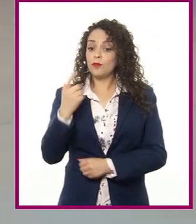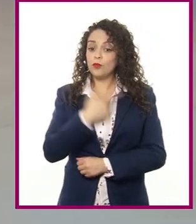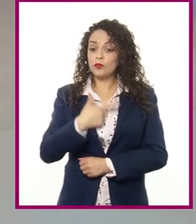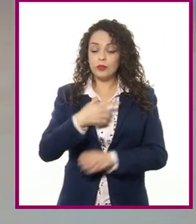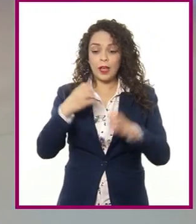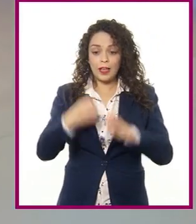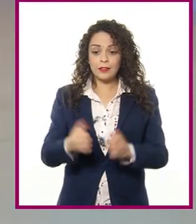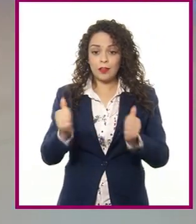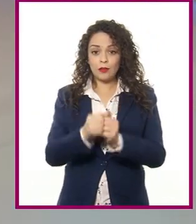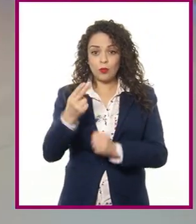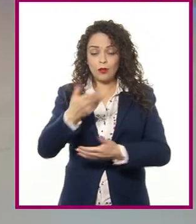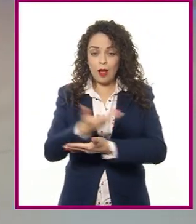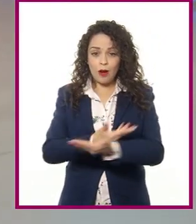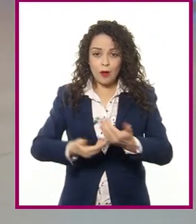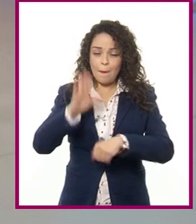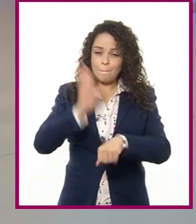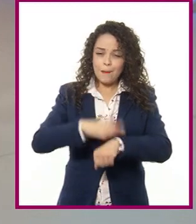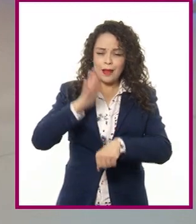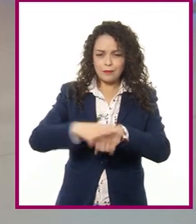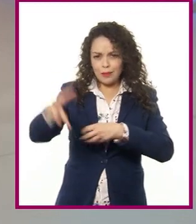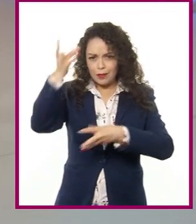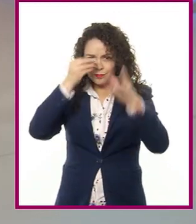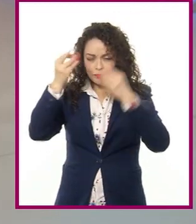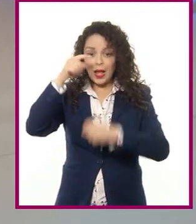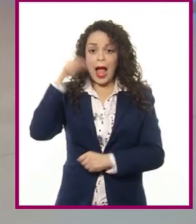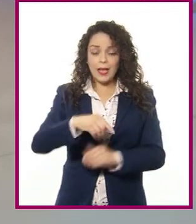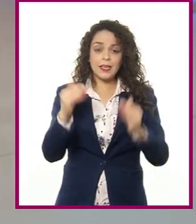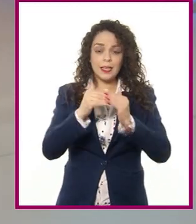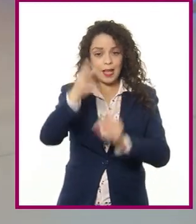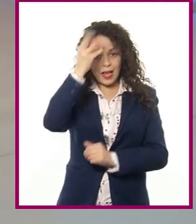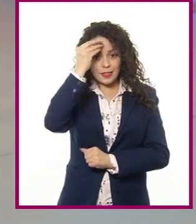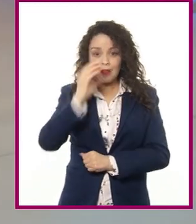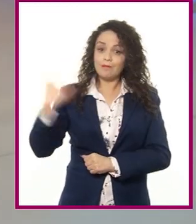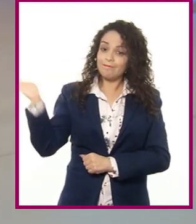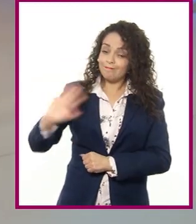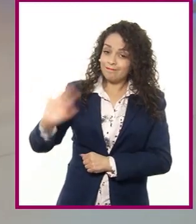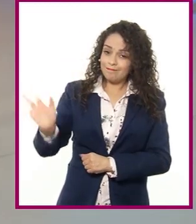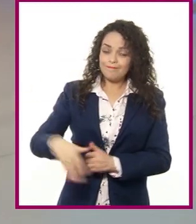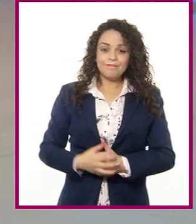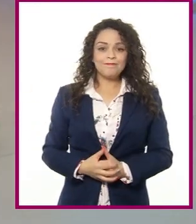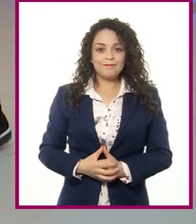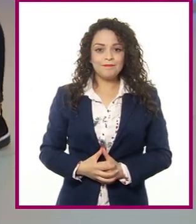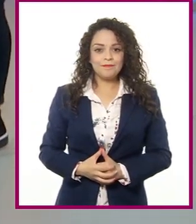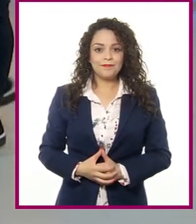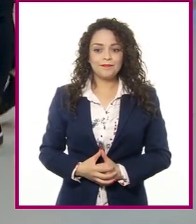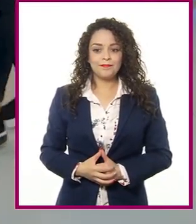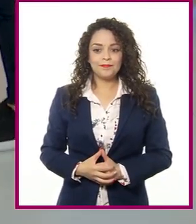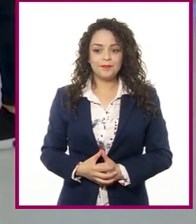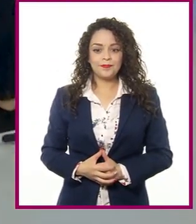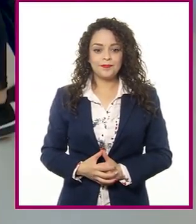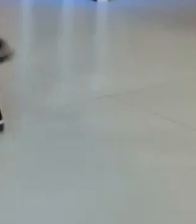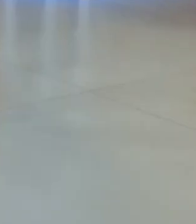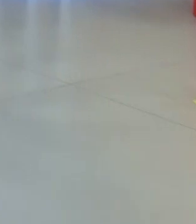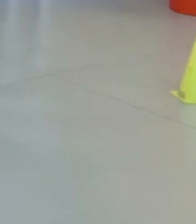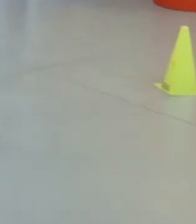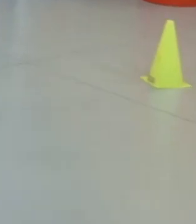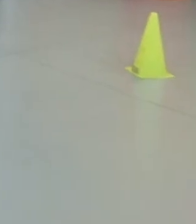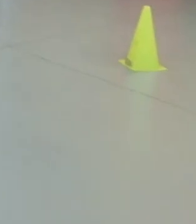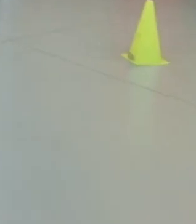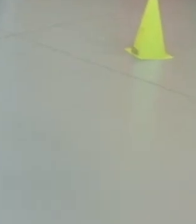seguir compartiendo nuevos conocimientos en Aprende en Casa. ¡Hasta la próxima! ¿Le seguimos, maestra? La